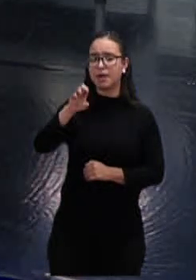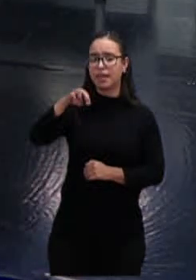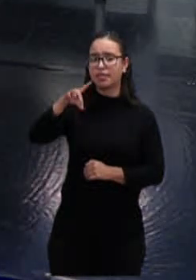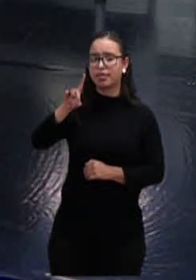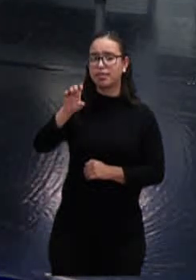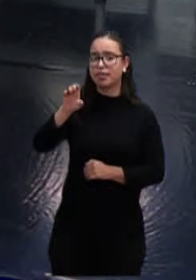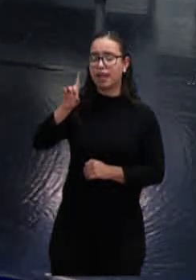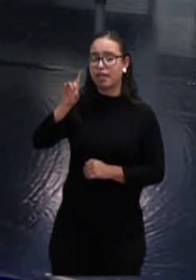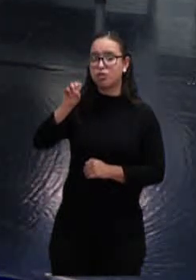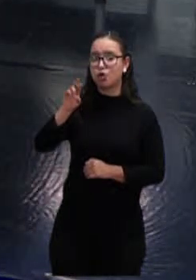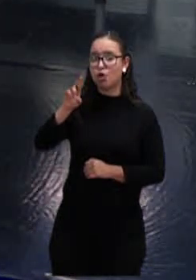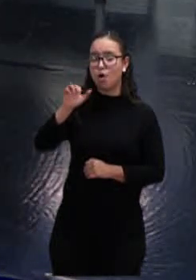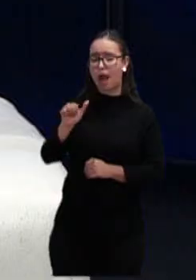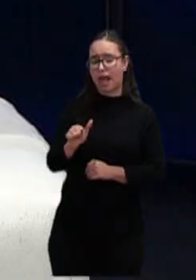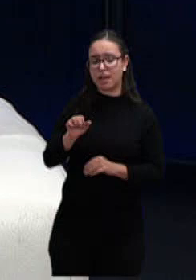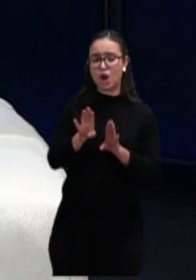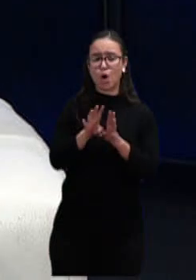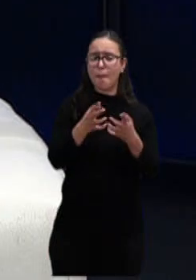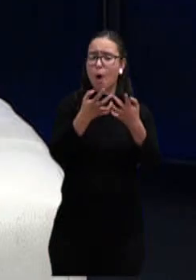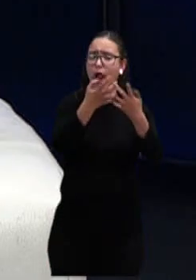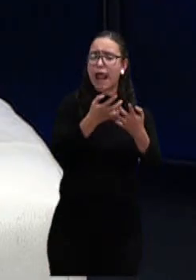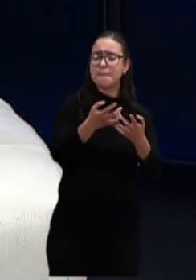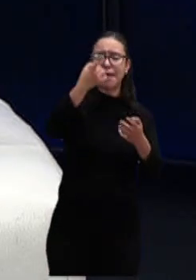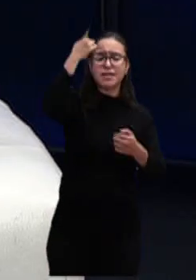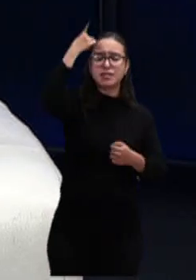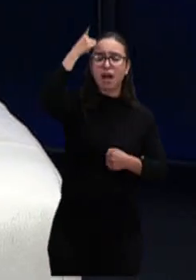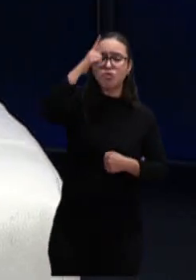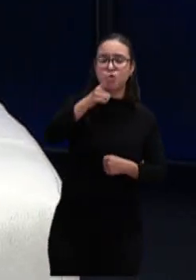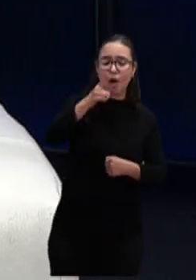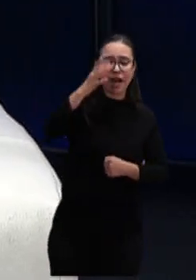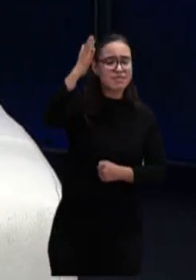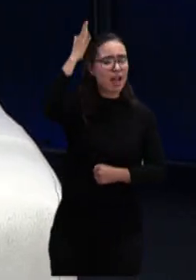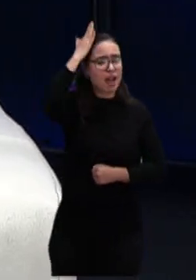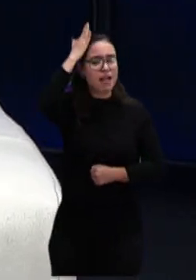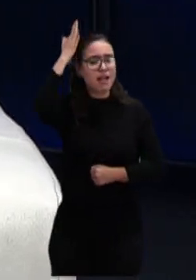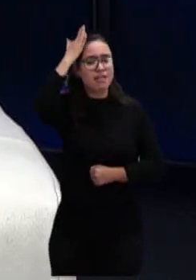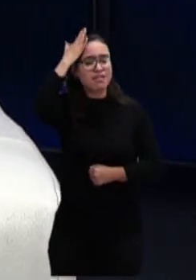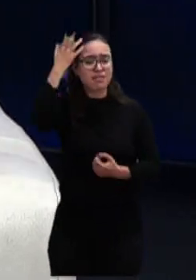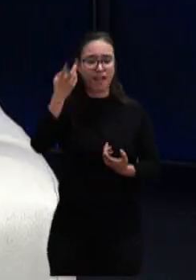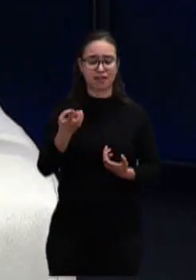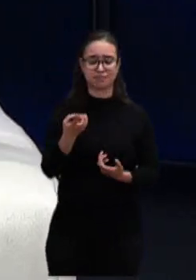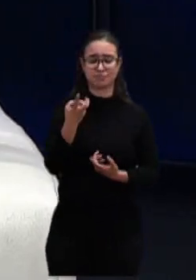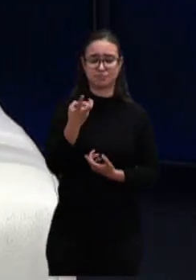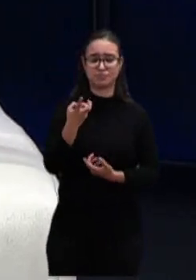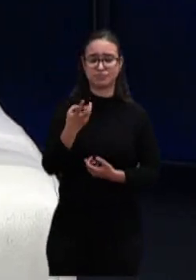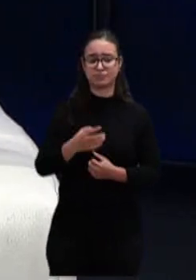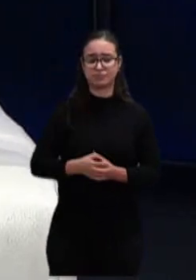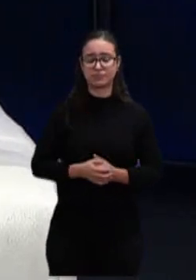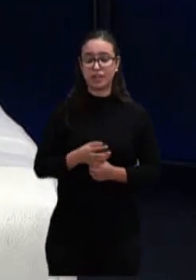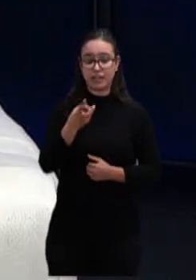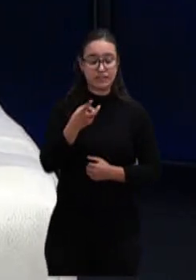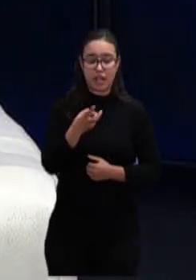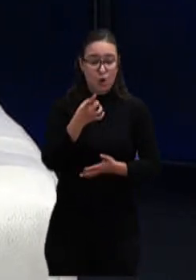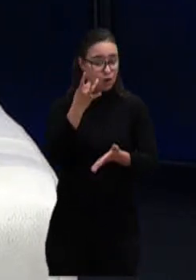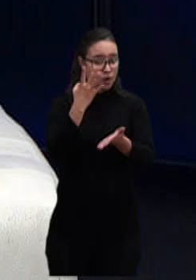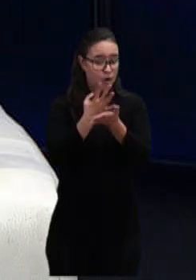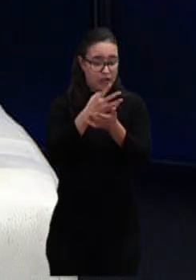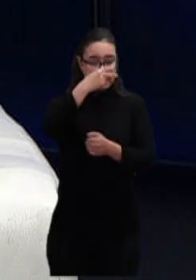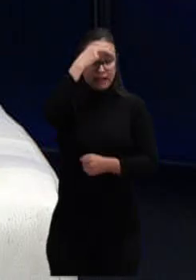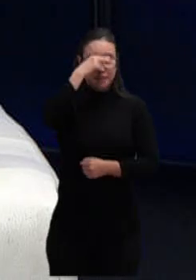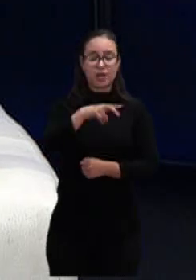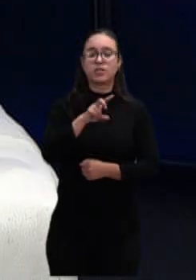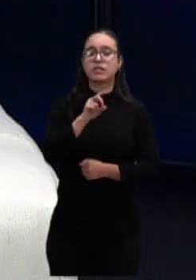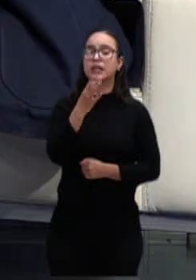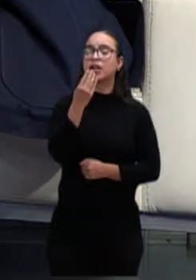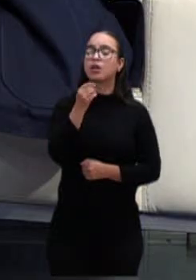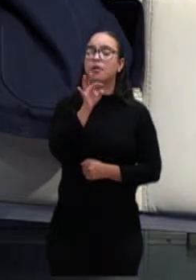como dueña como persona física o con un empleo con una persona moral entonces solamente en méxico solamente el 39 por ciento